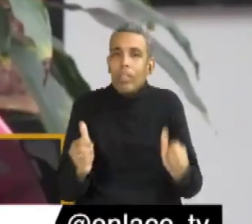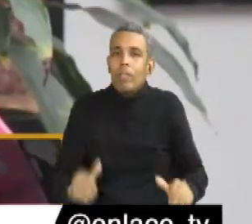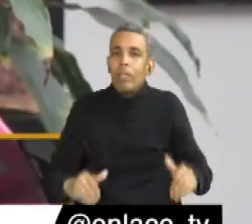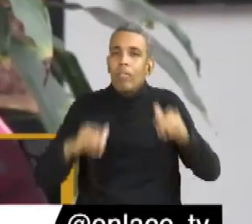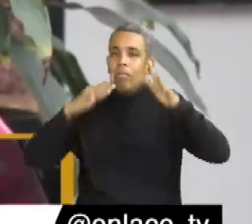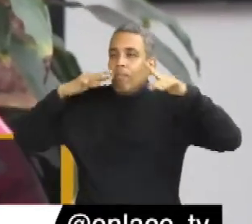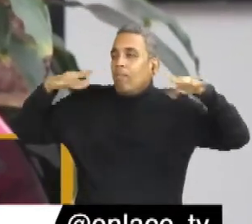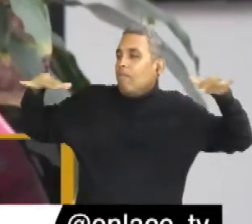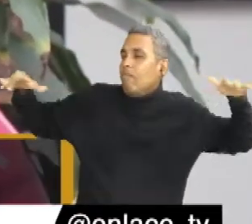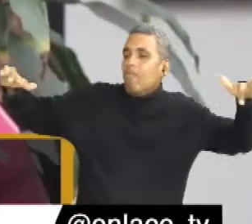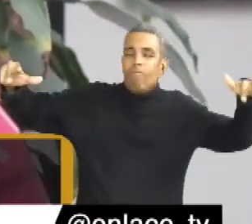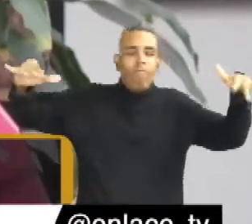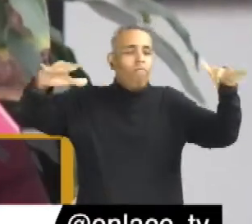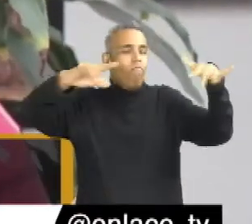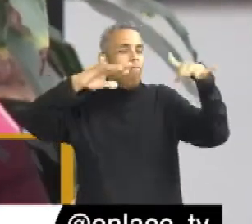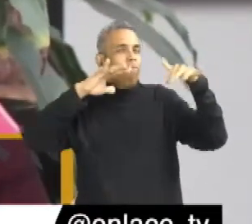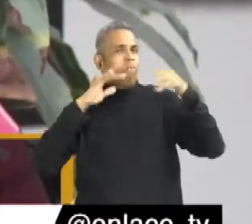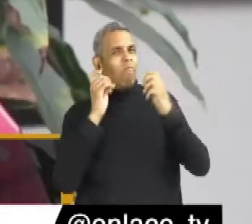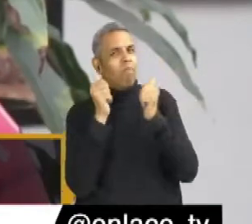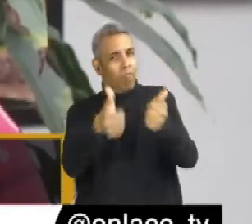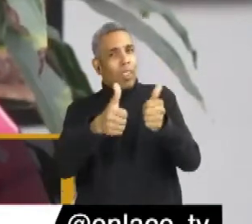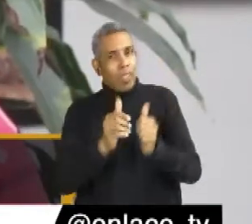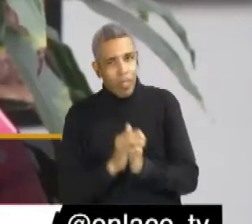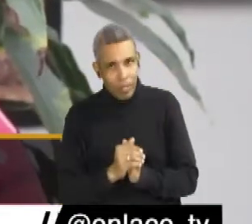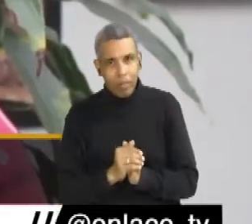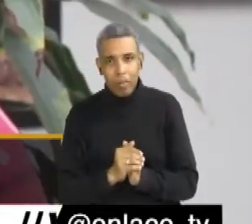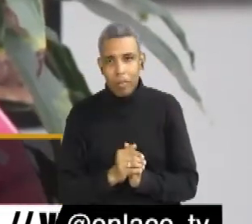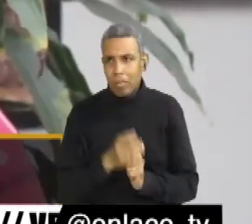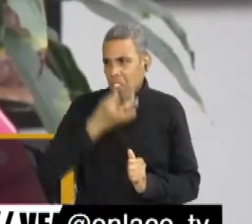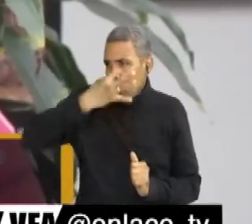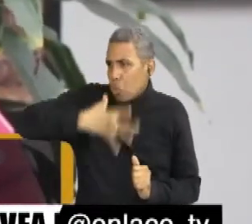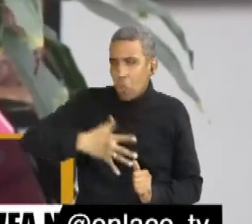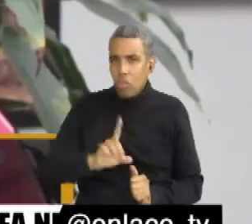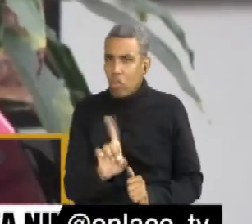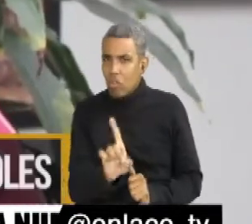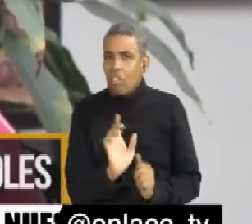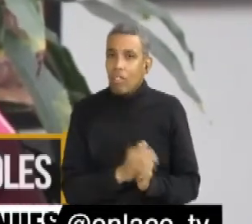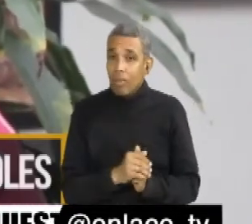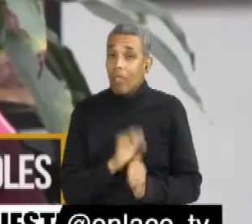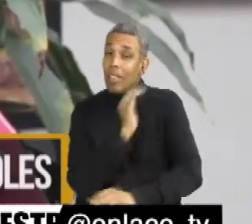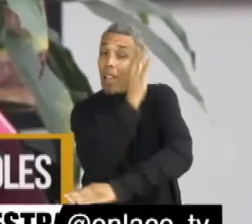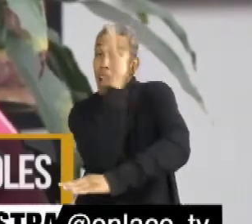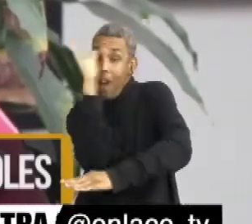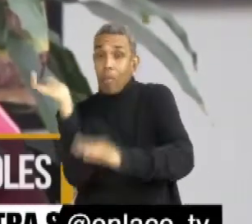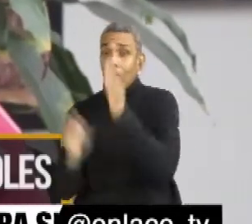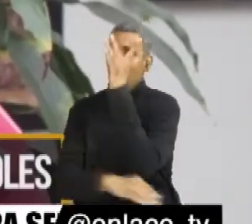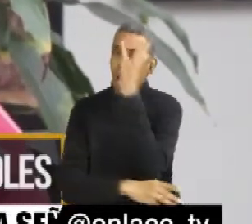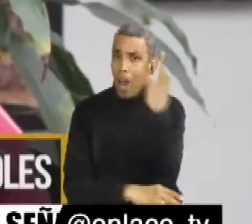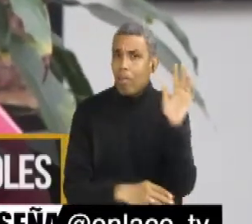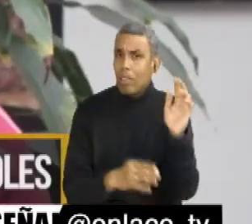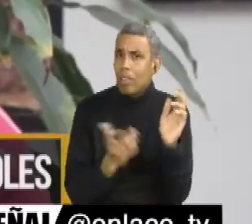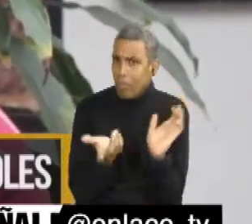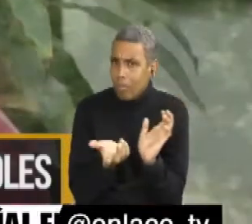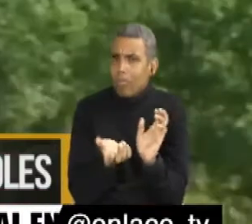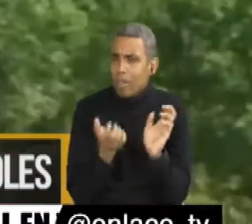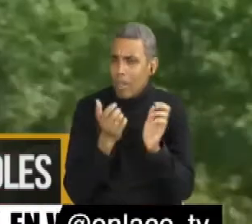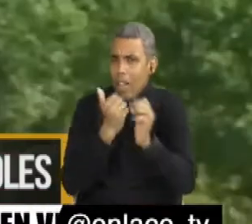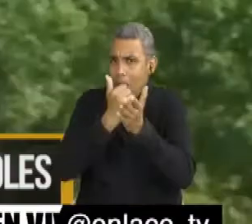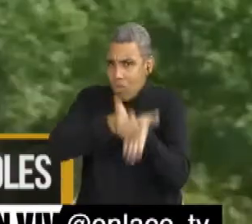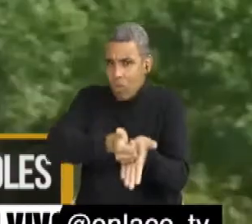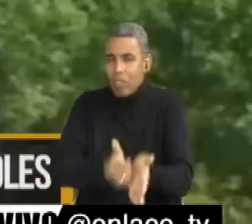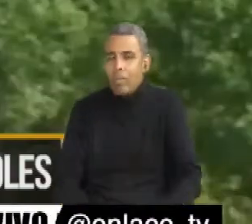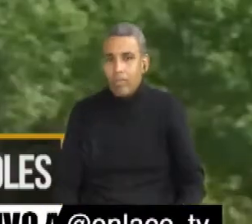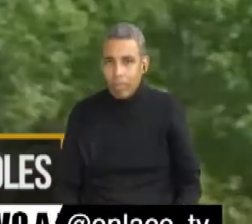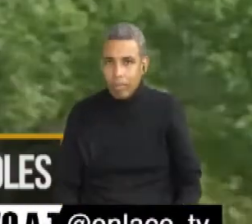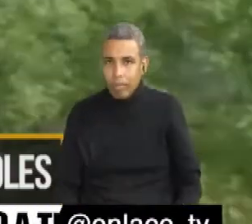libere de la contaminación y poder tener un aire más limpio y más aquí en Barranca Bermeja, que lo requiere por tanta contaminación. Pero no